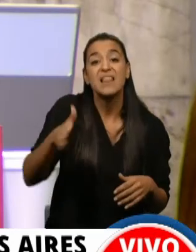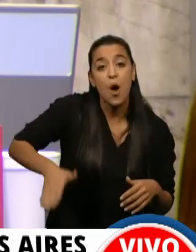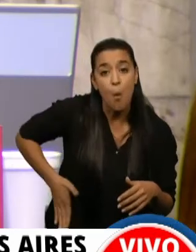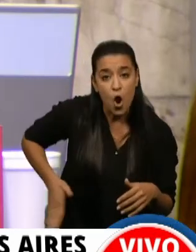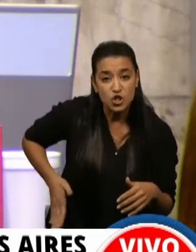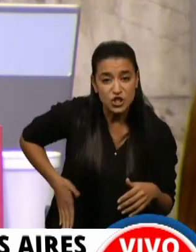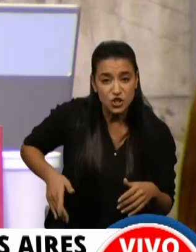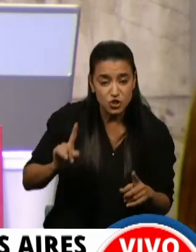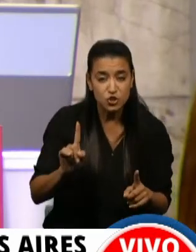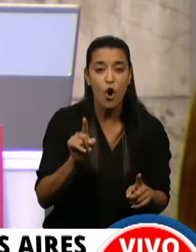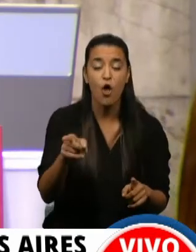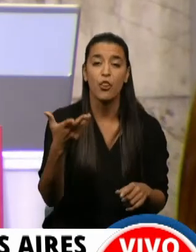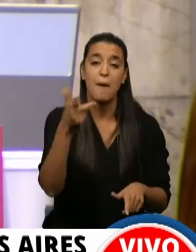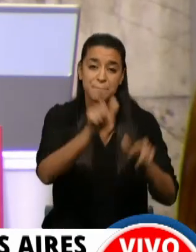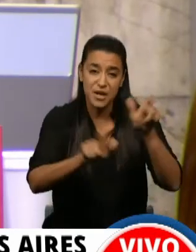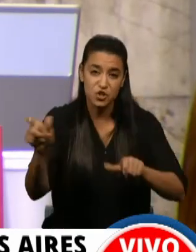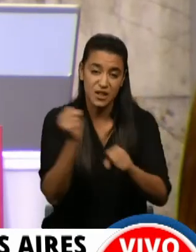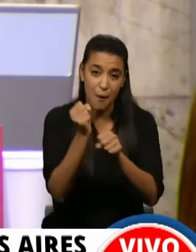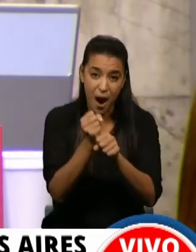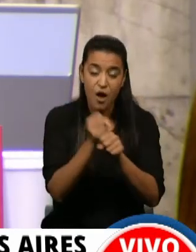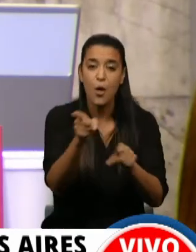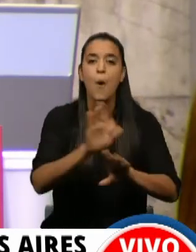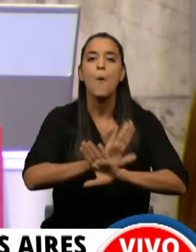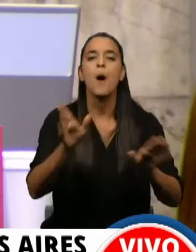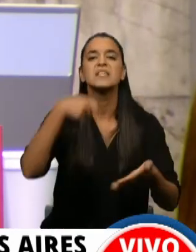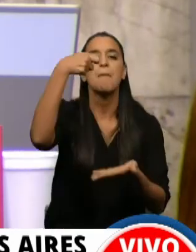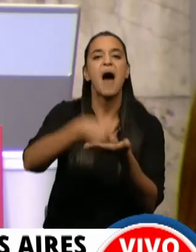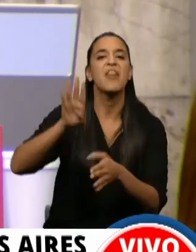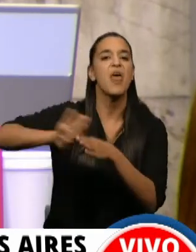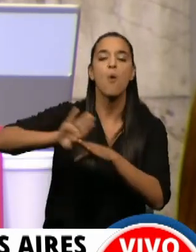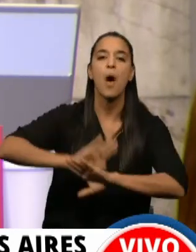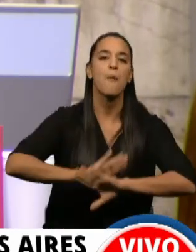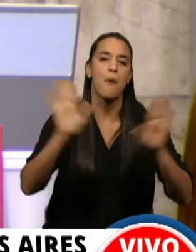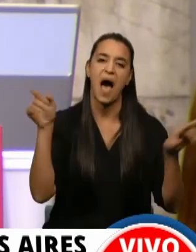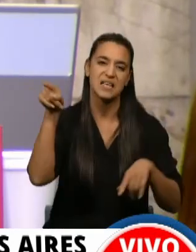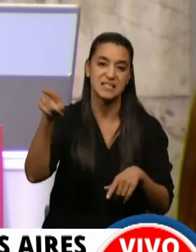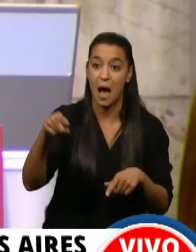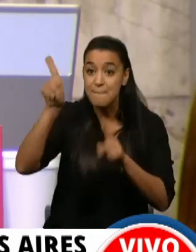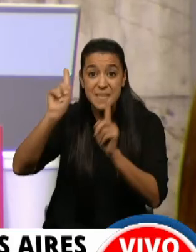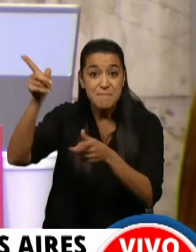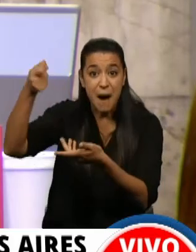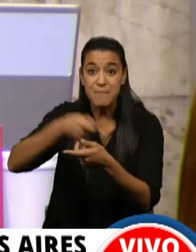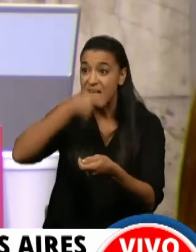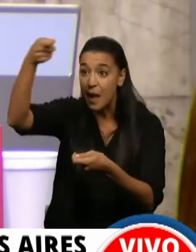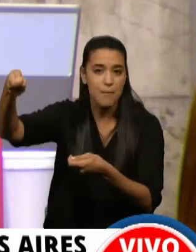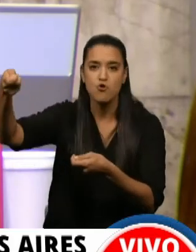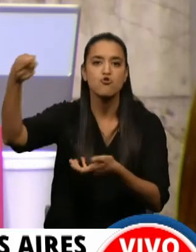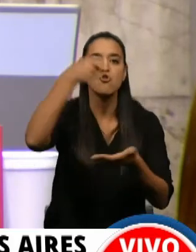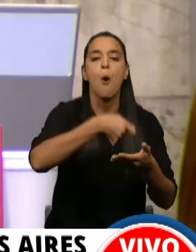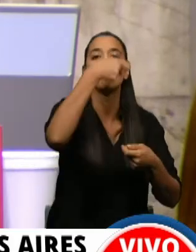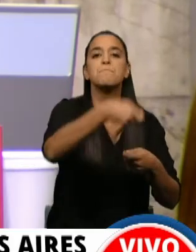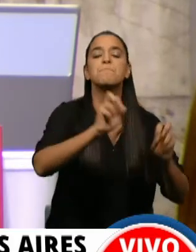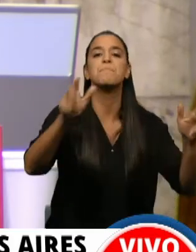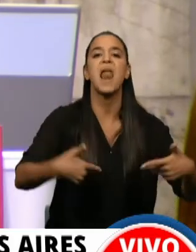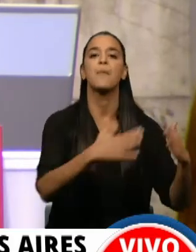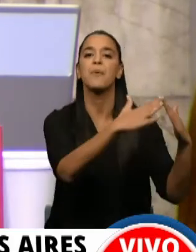bolsillo de los trabajadores, de la gente, hay que dejar de pagar la deuda usurera y volcar esa plata a un plan de